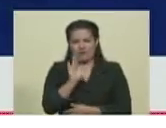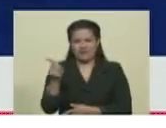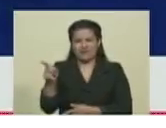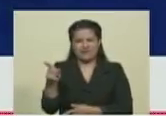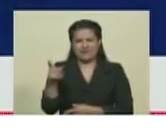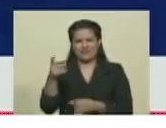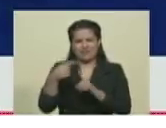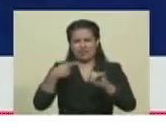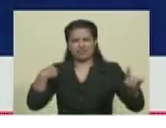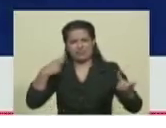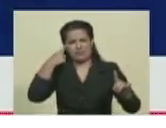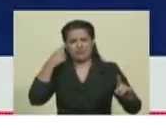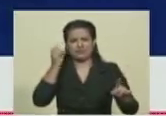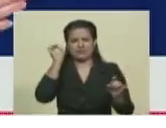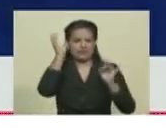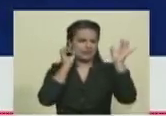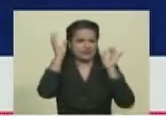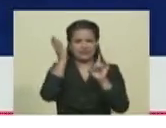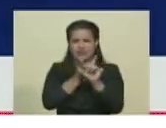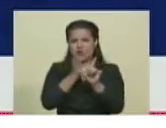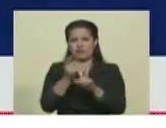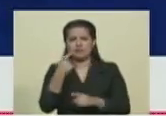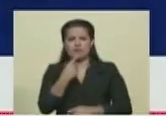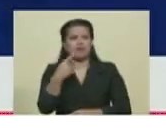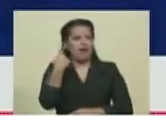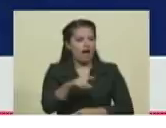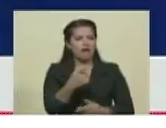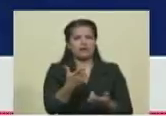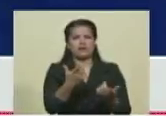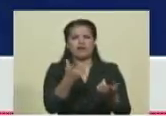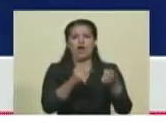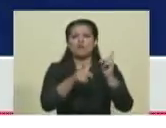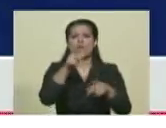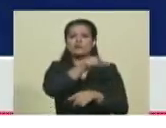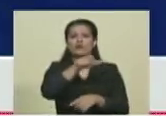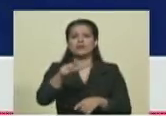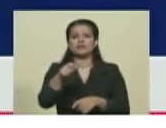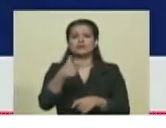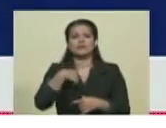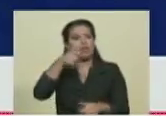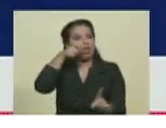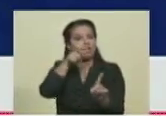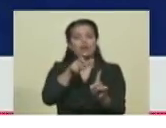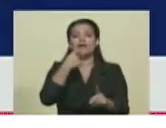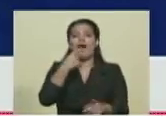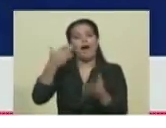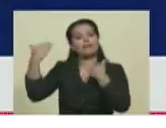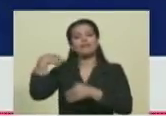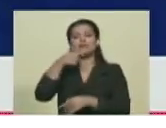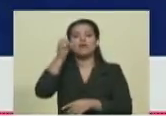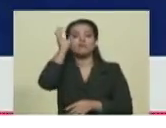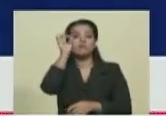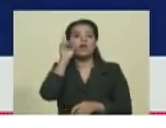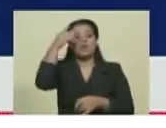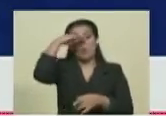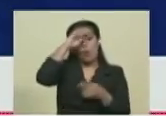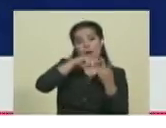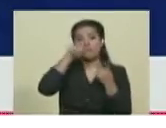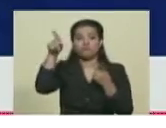es absolutamente psicótico que estén diciendo que hay unos... ahorita son espías, no son rusos, ni hackers cubanos, sino